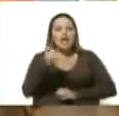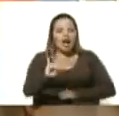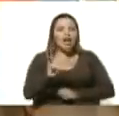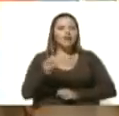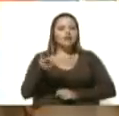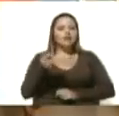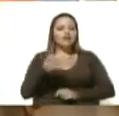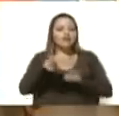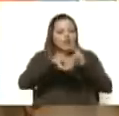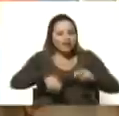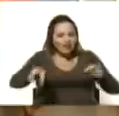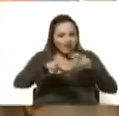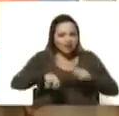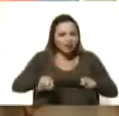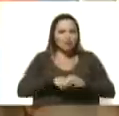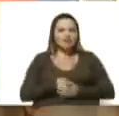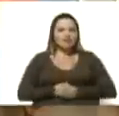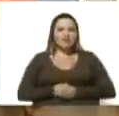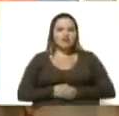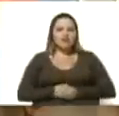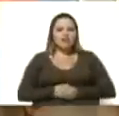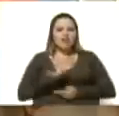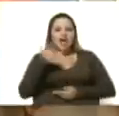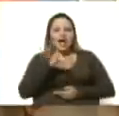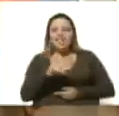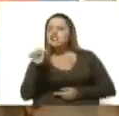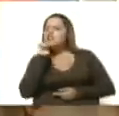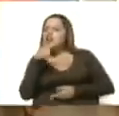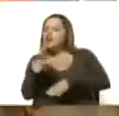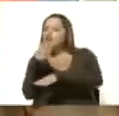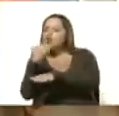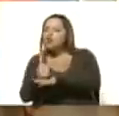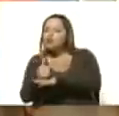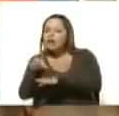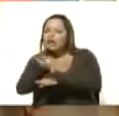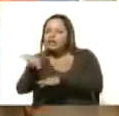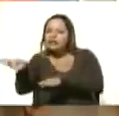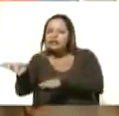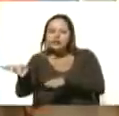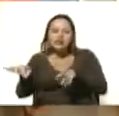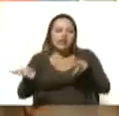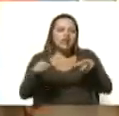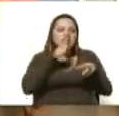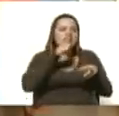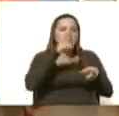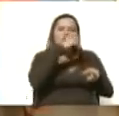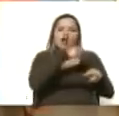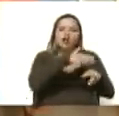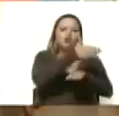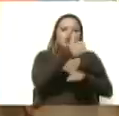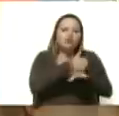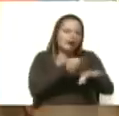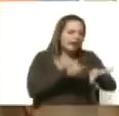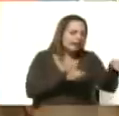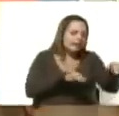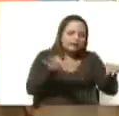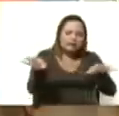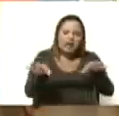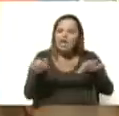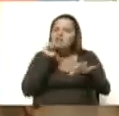investigación, que hubo una discriminación, que hubo un desglose de quienes tuvieron las